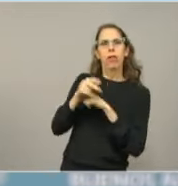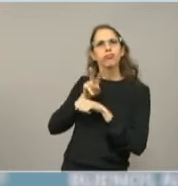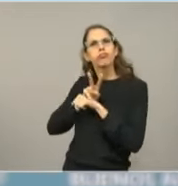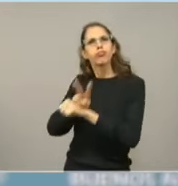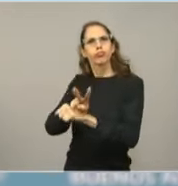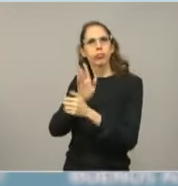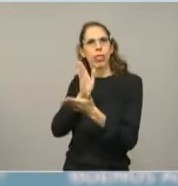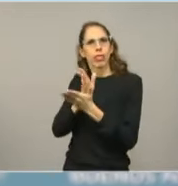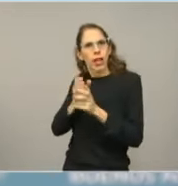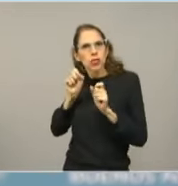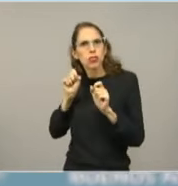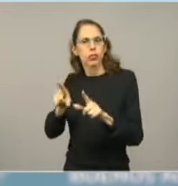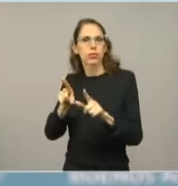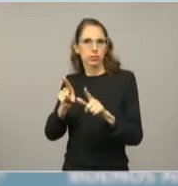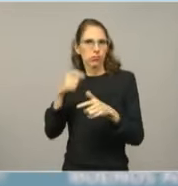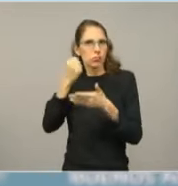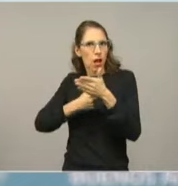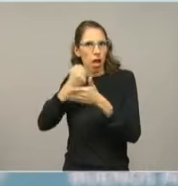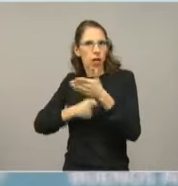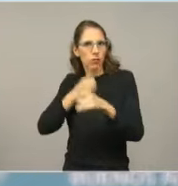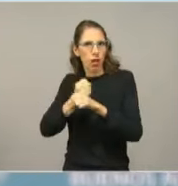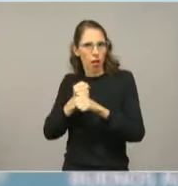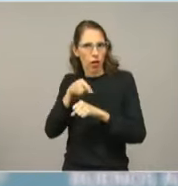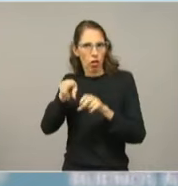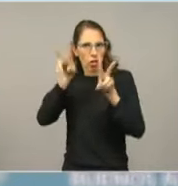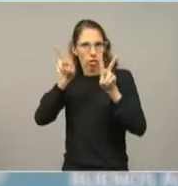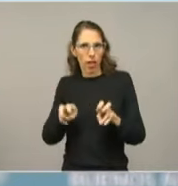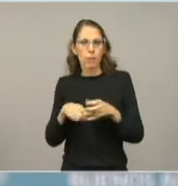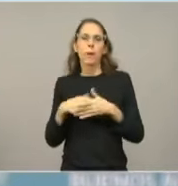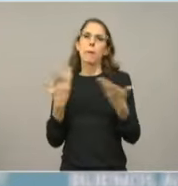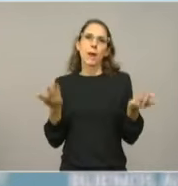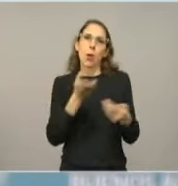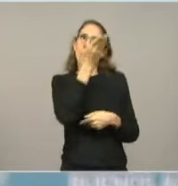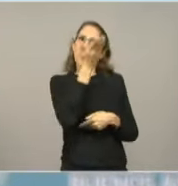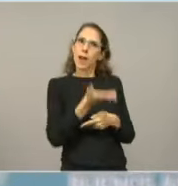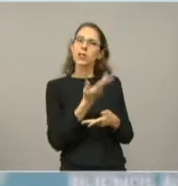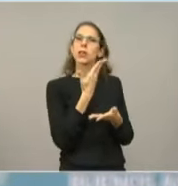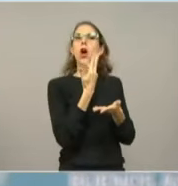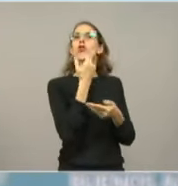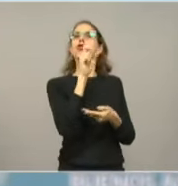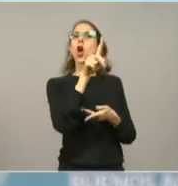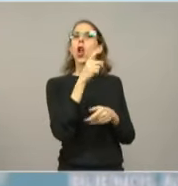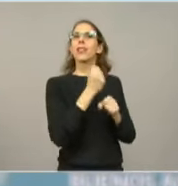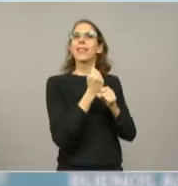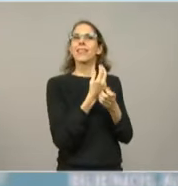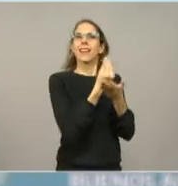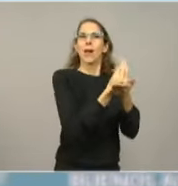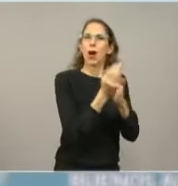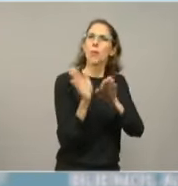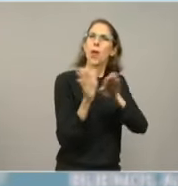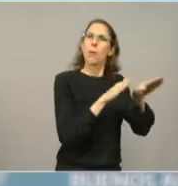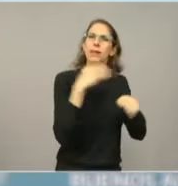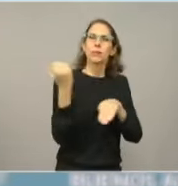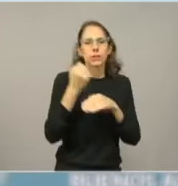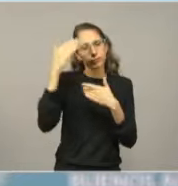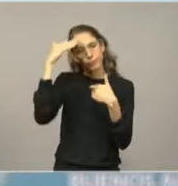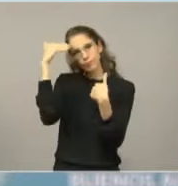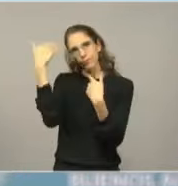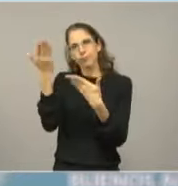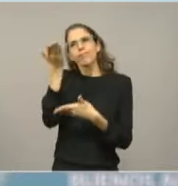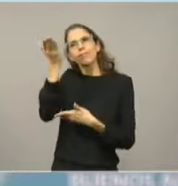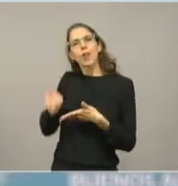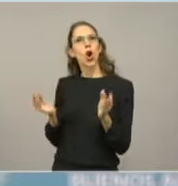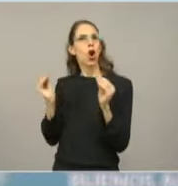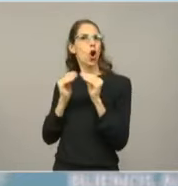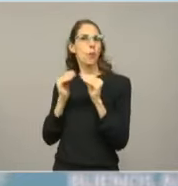a los migrantes Pero por eso más allá de de la funcionaria queremos recordar a la compañera a la compañera muy muy